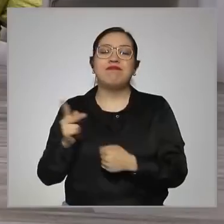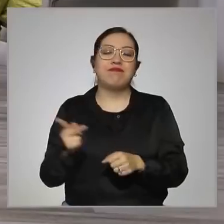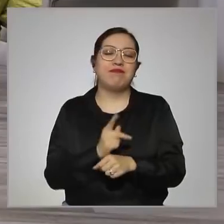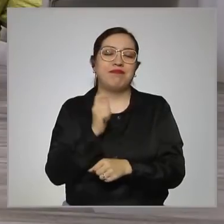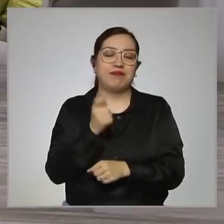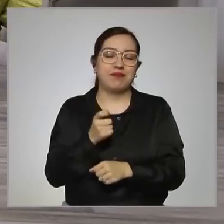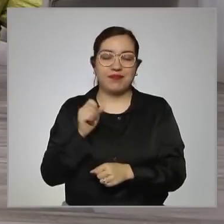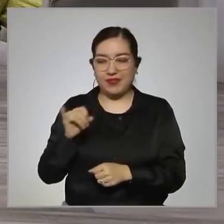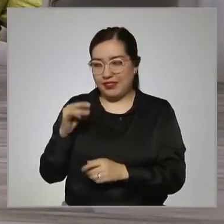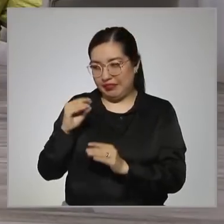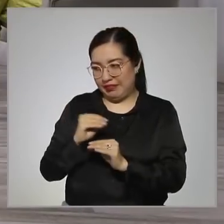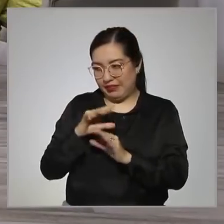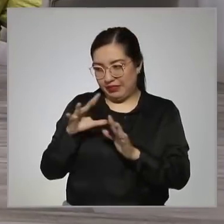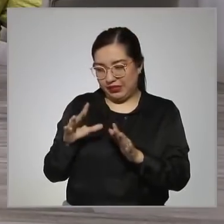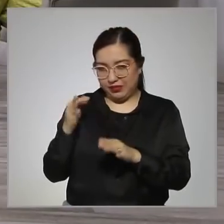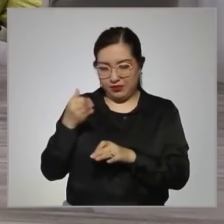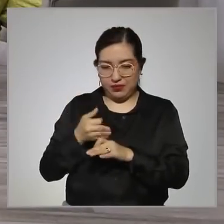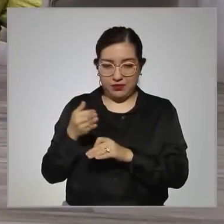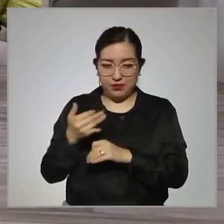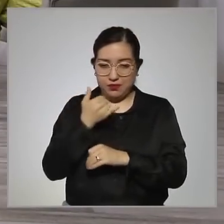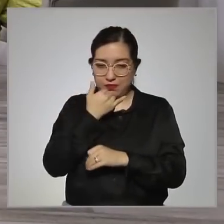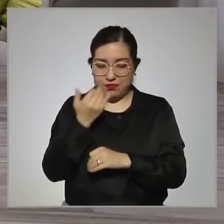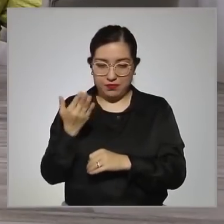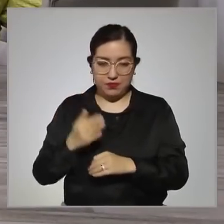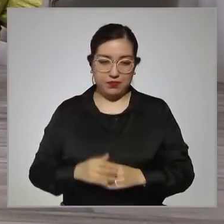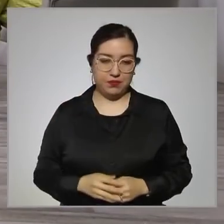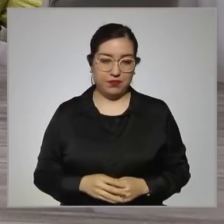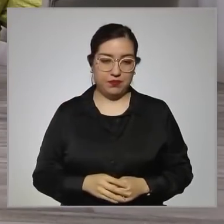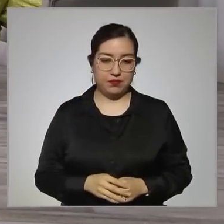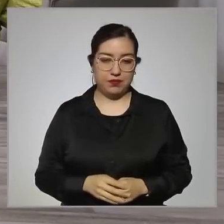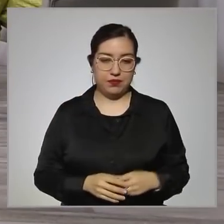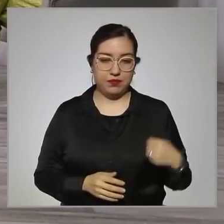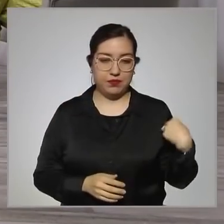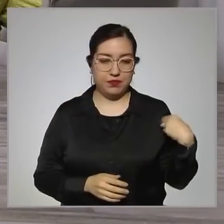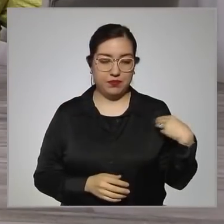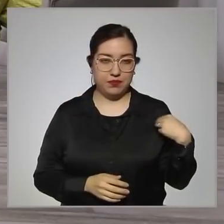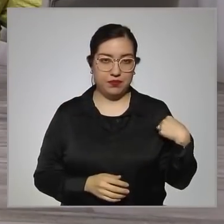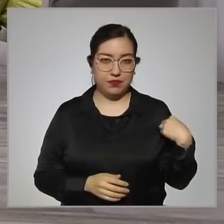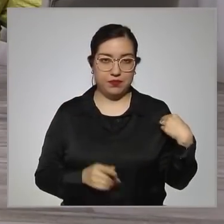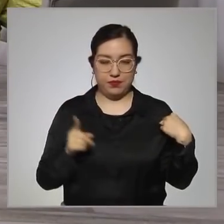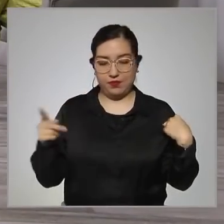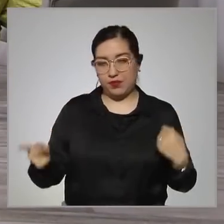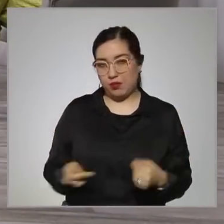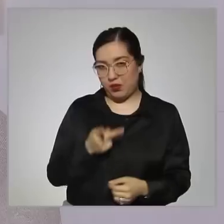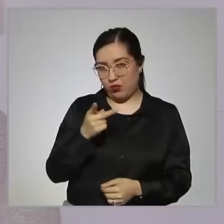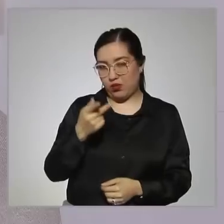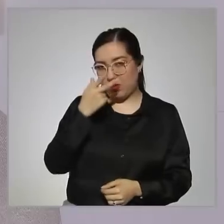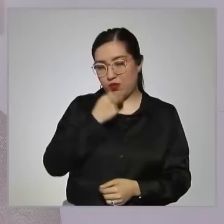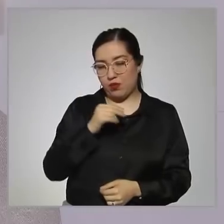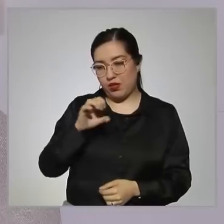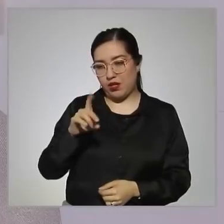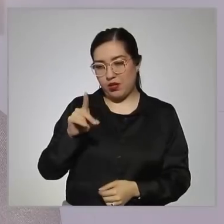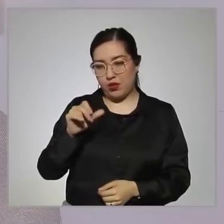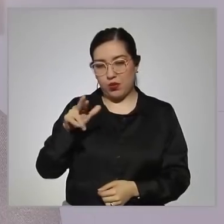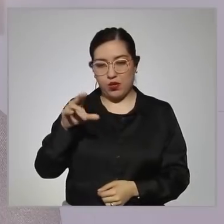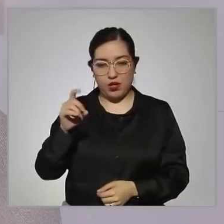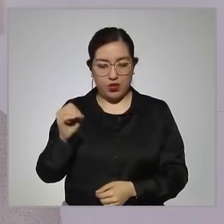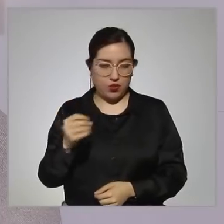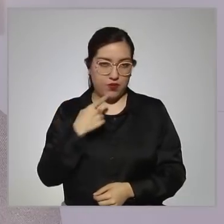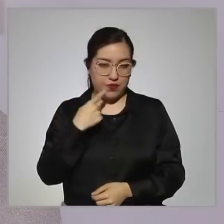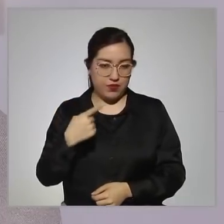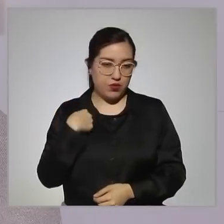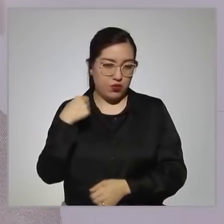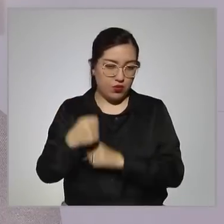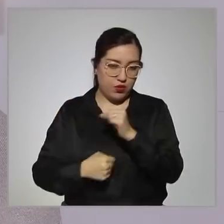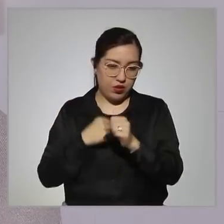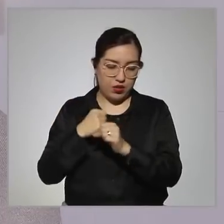ahorita hablando de rituales, ay, perdón, doctor. ¿quería No, decir no, algo? adelante. Nos preguntó Eduardo, nos dice, yo todos los años me